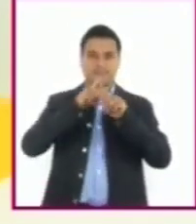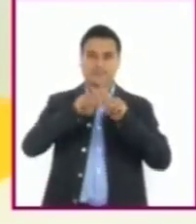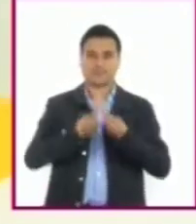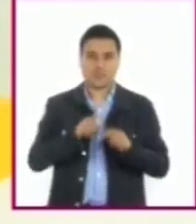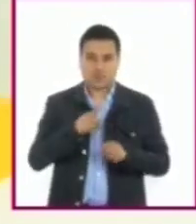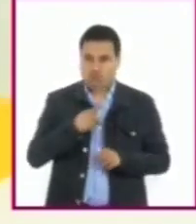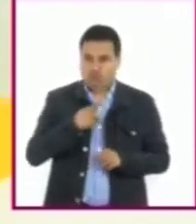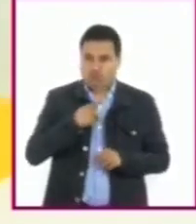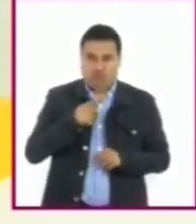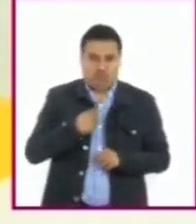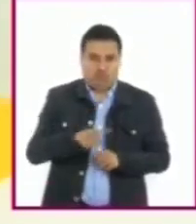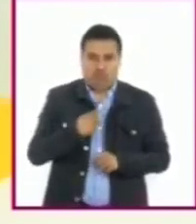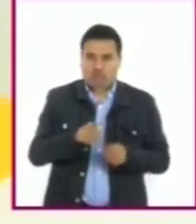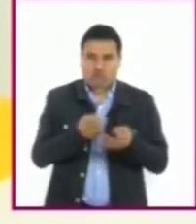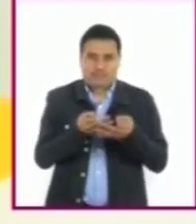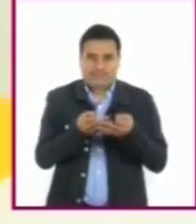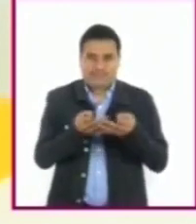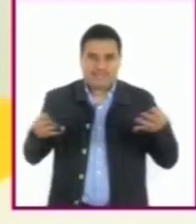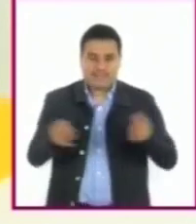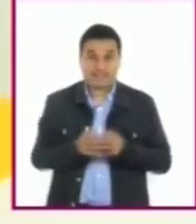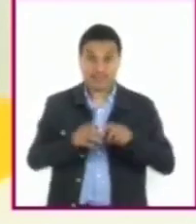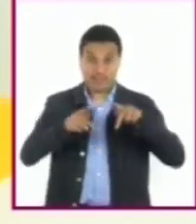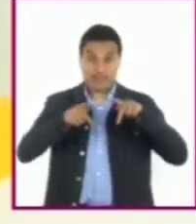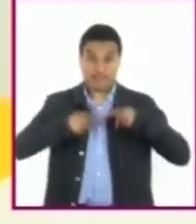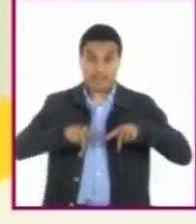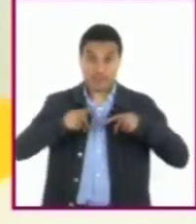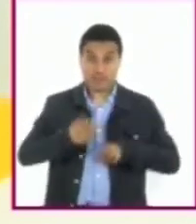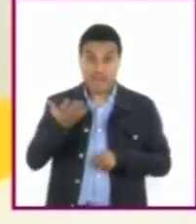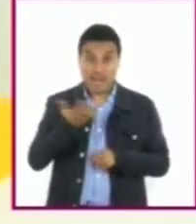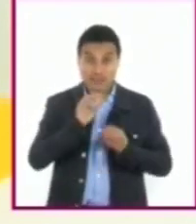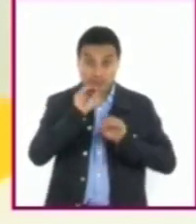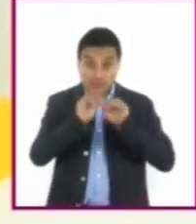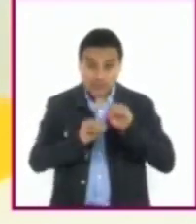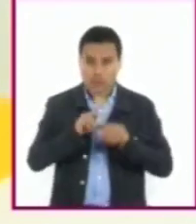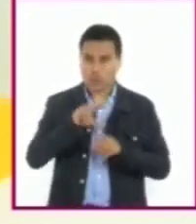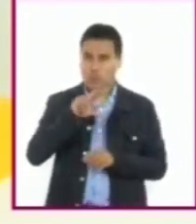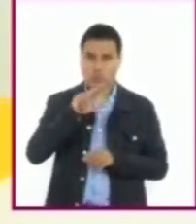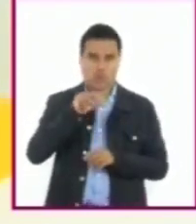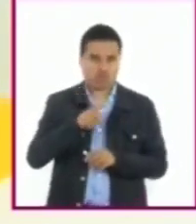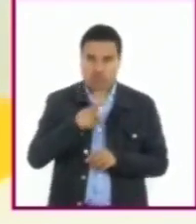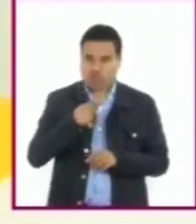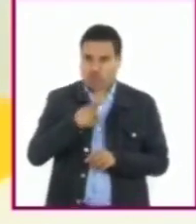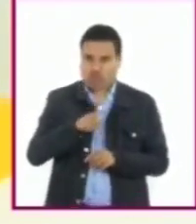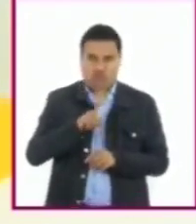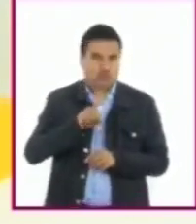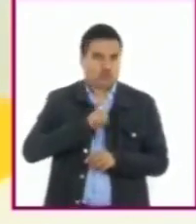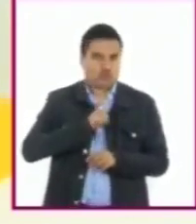ajeno a los seres humanos, es decir, no interviene la mano del hombre para su creación.